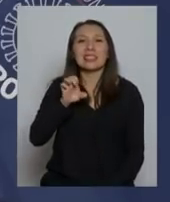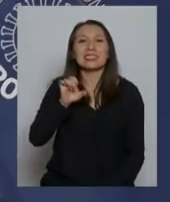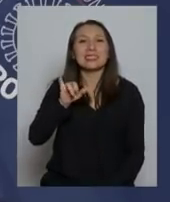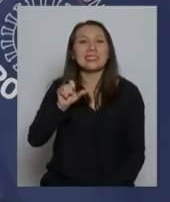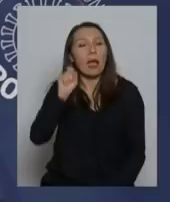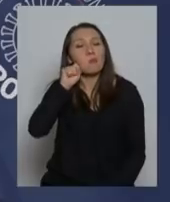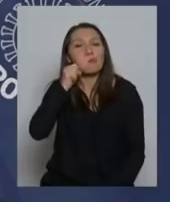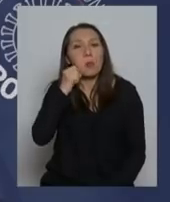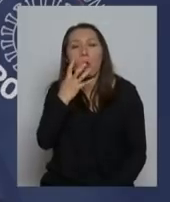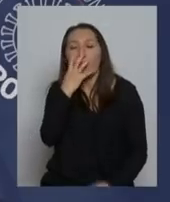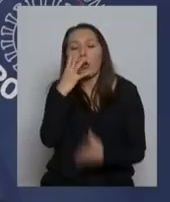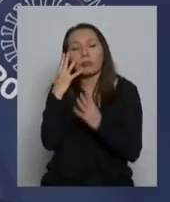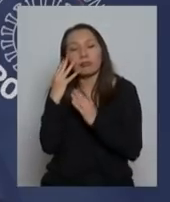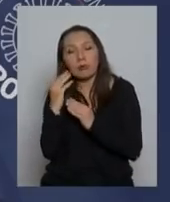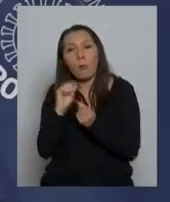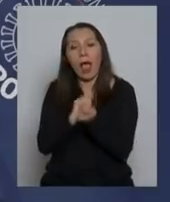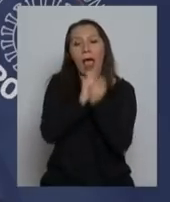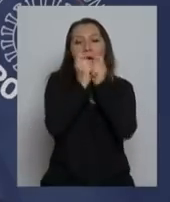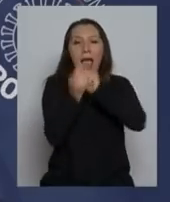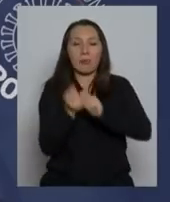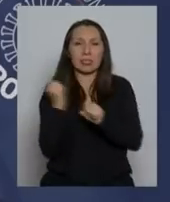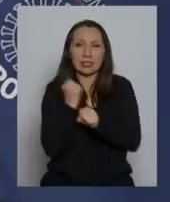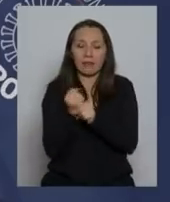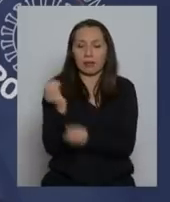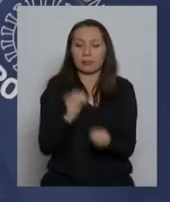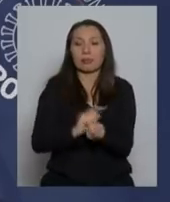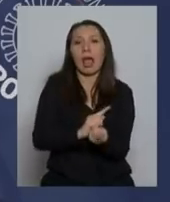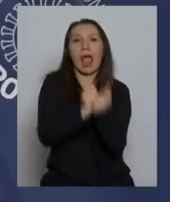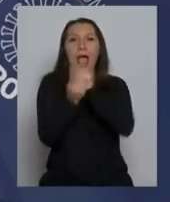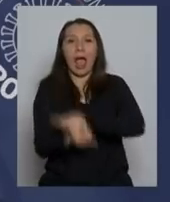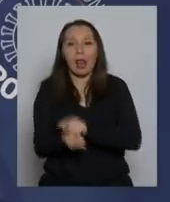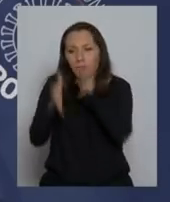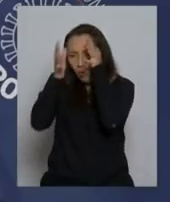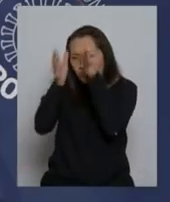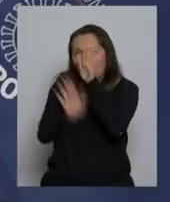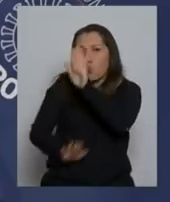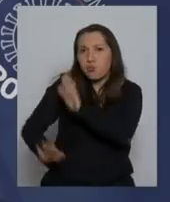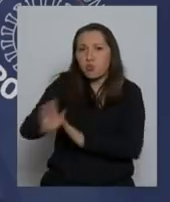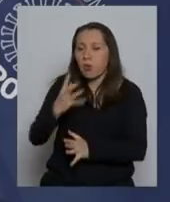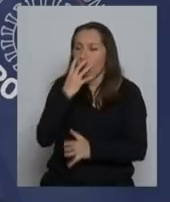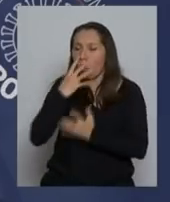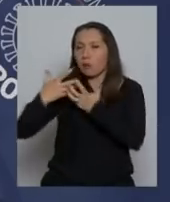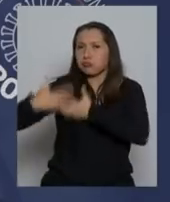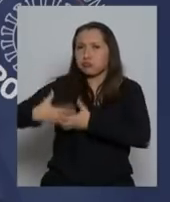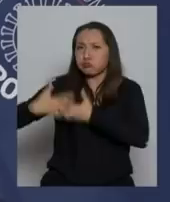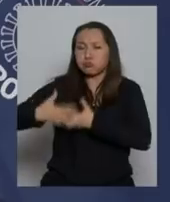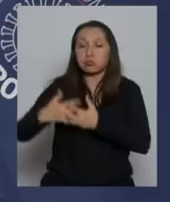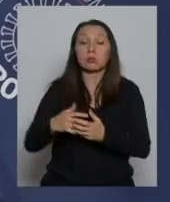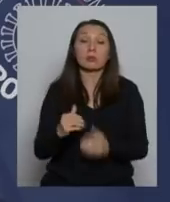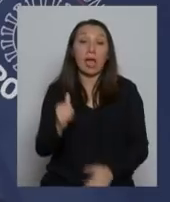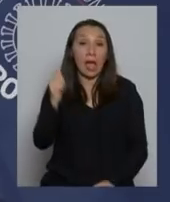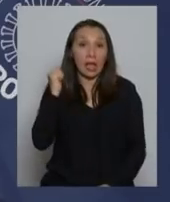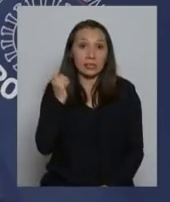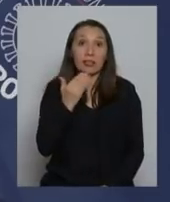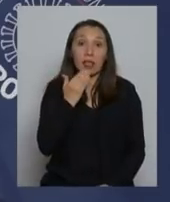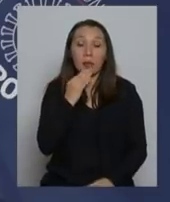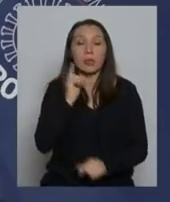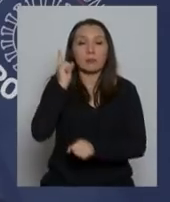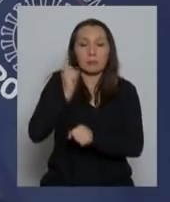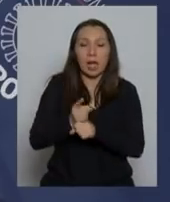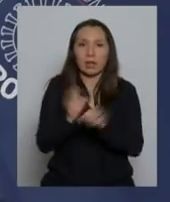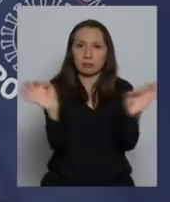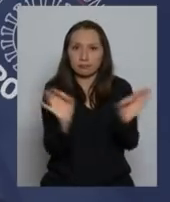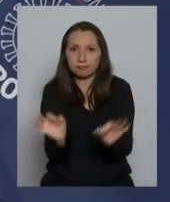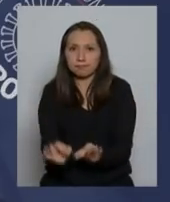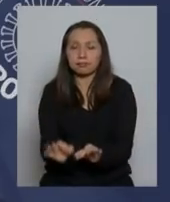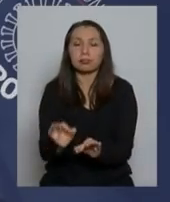todos sus anestesistas para trabajar como intensivistas en esta crisis sanitaria. Y el día de ayer se instruyó